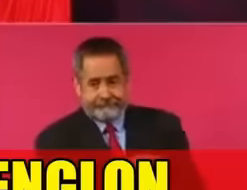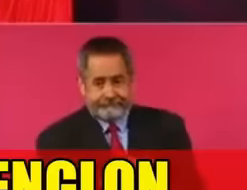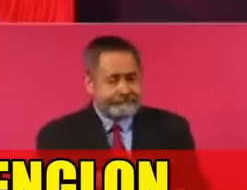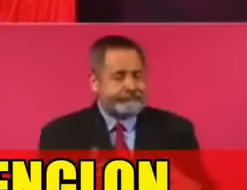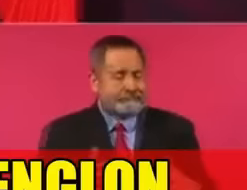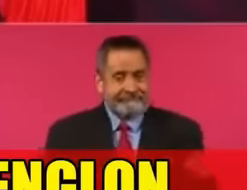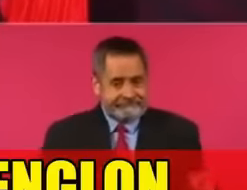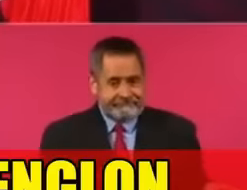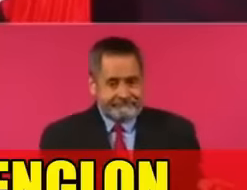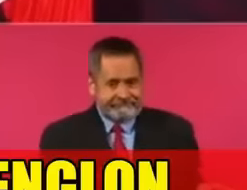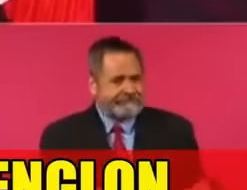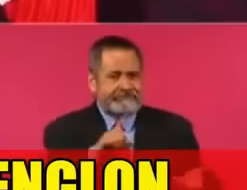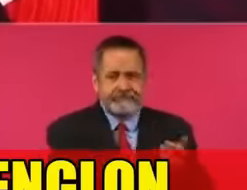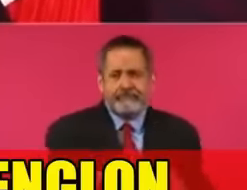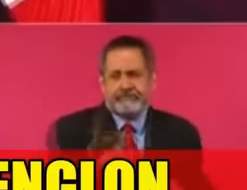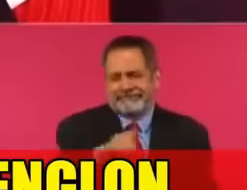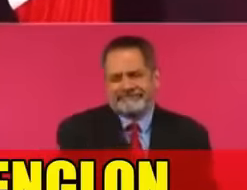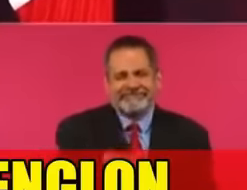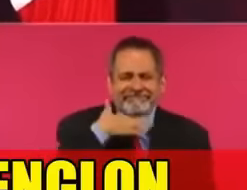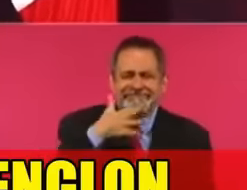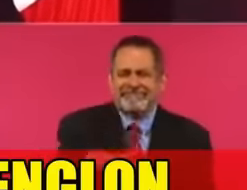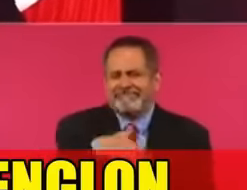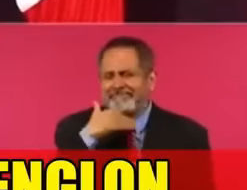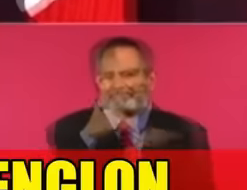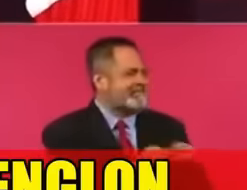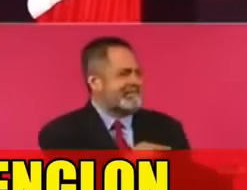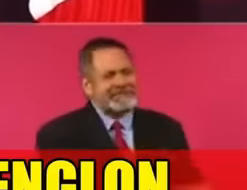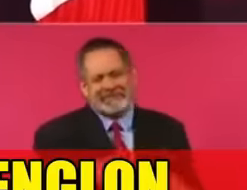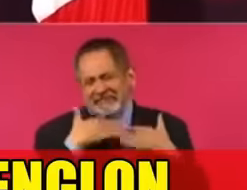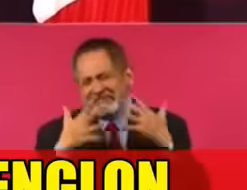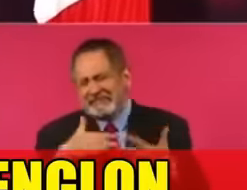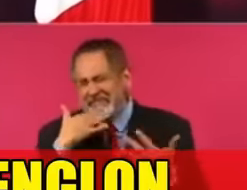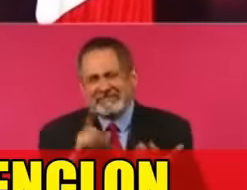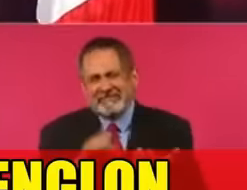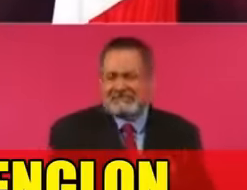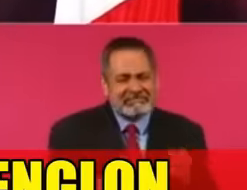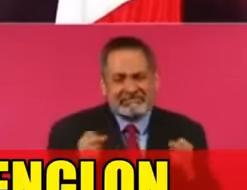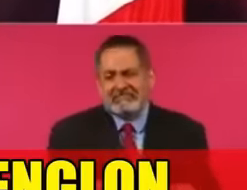Hay mucha corrupción en el Poder Judicial, mucha, mucha corrupción.